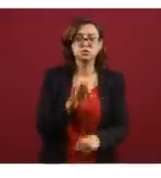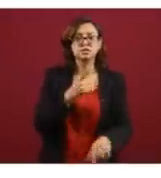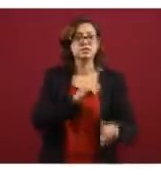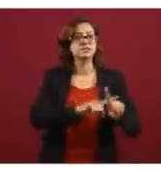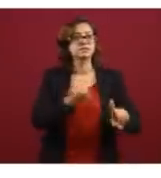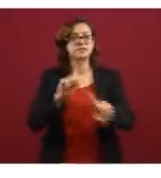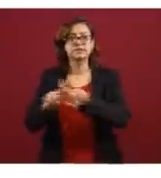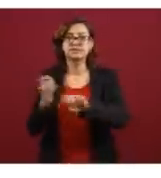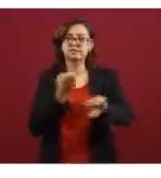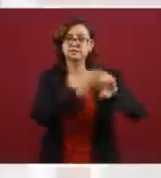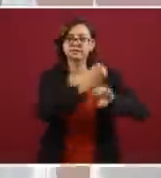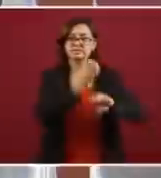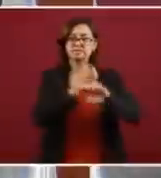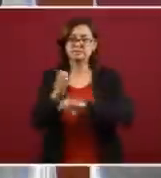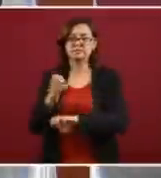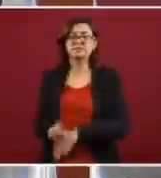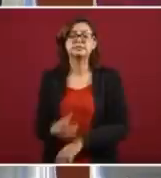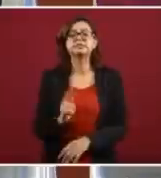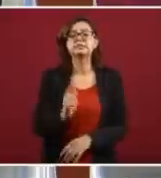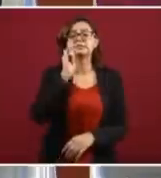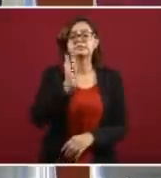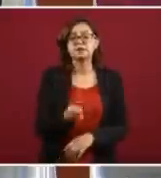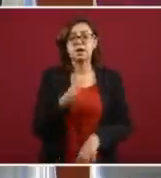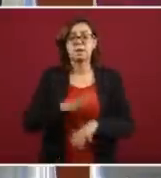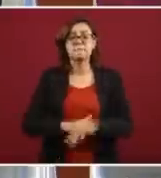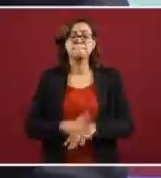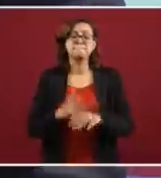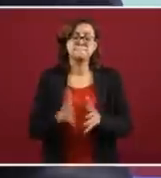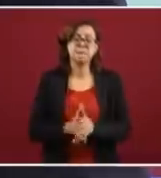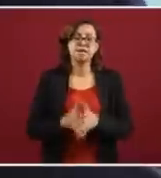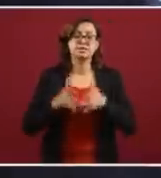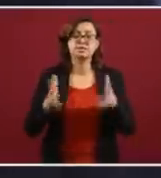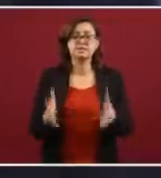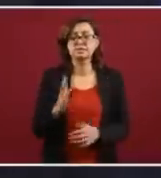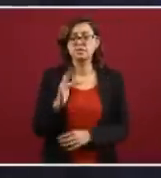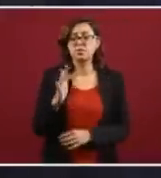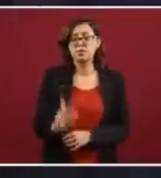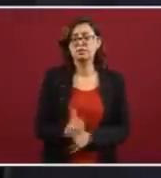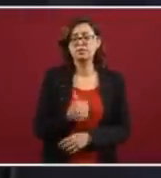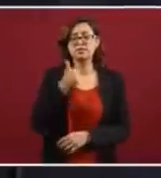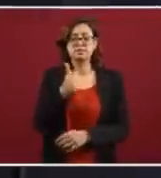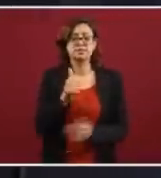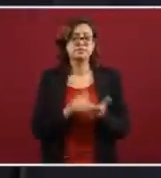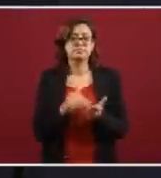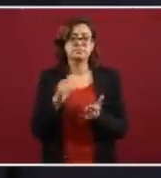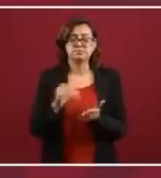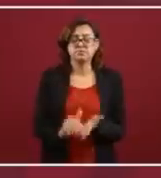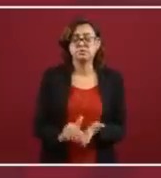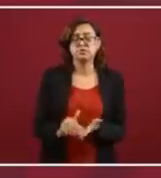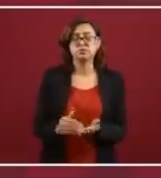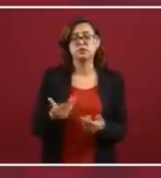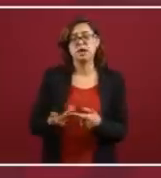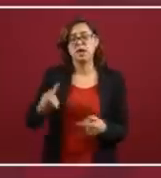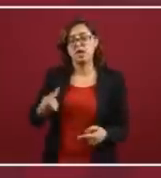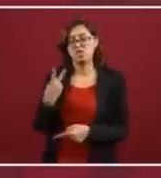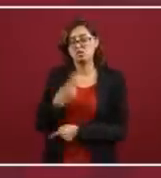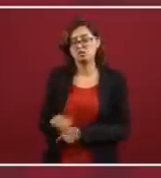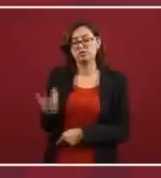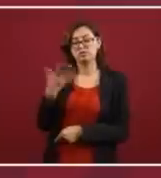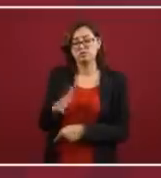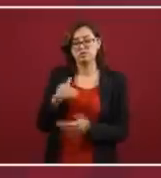estados, lo cual significa un incremento en 56 millones de los 210 que se